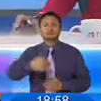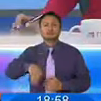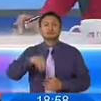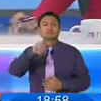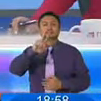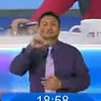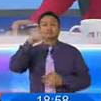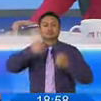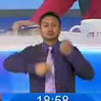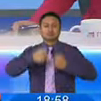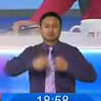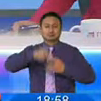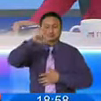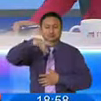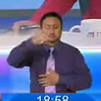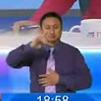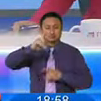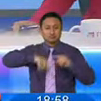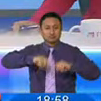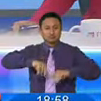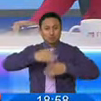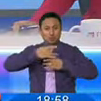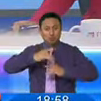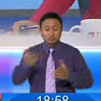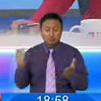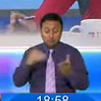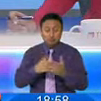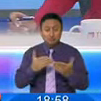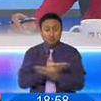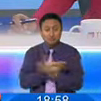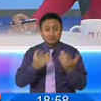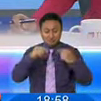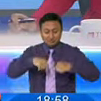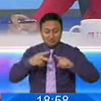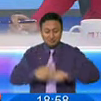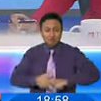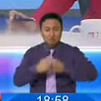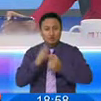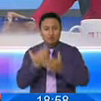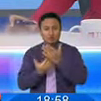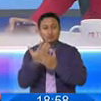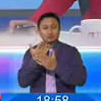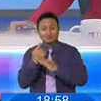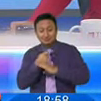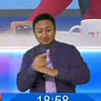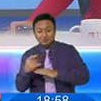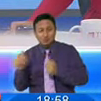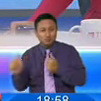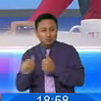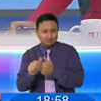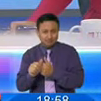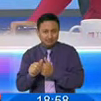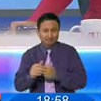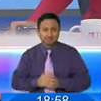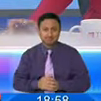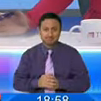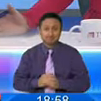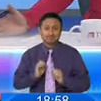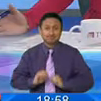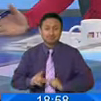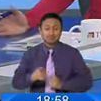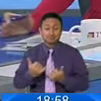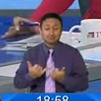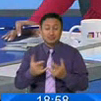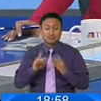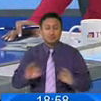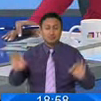Miércoles 2 de mayo del 2018, amigos, es un gusto estar con ustedes iniciando una nueva semana laboral corta y